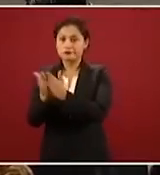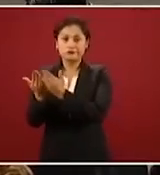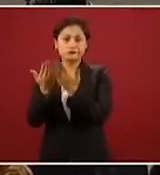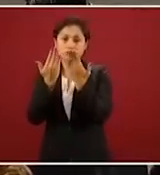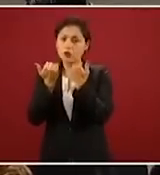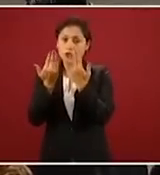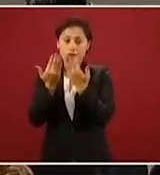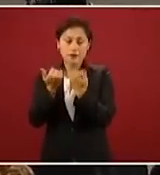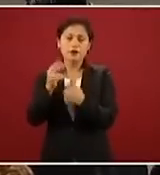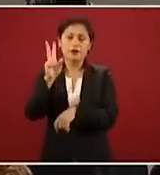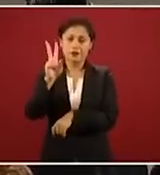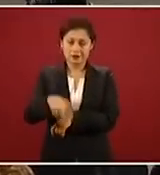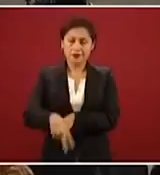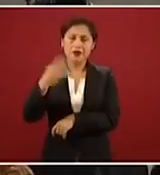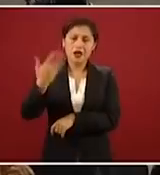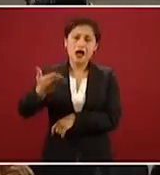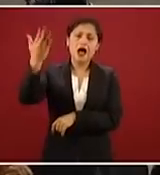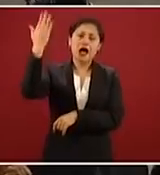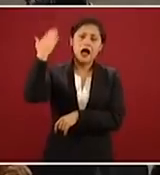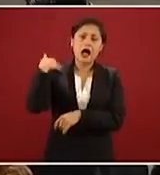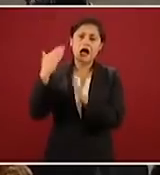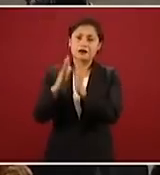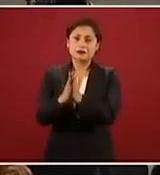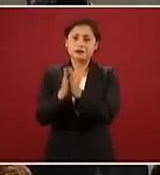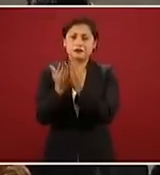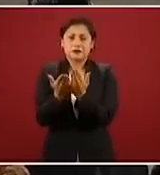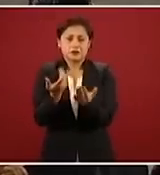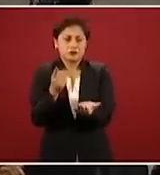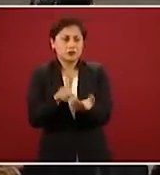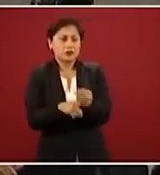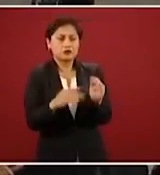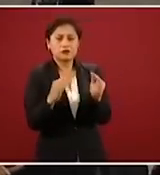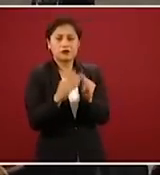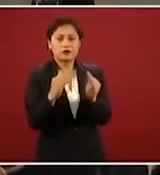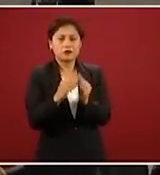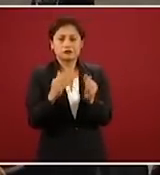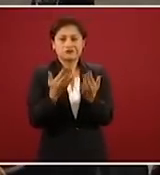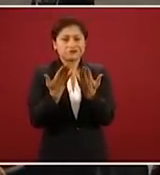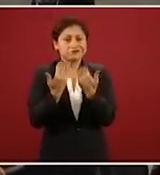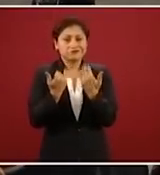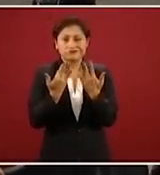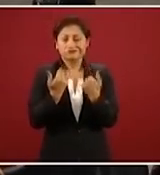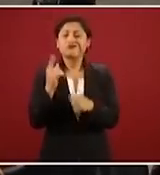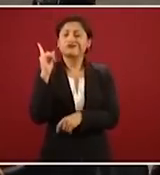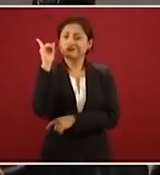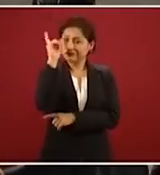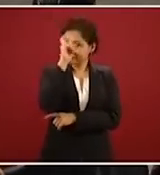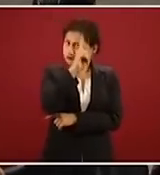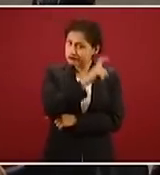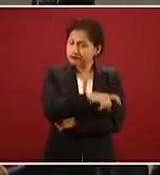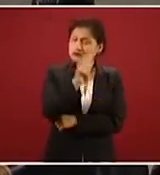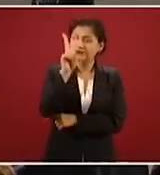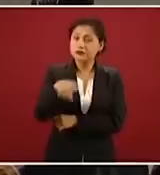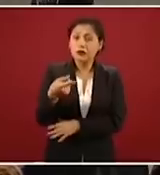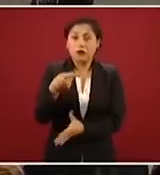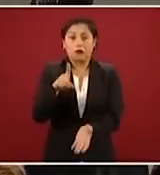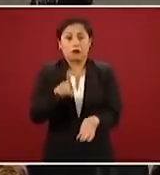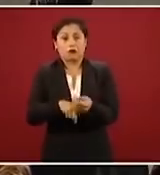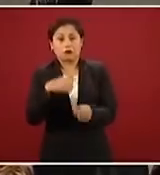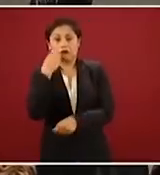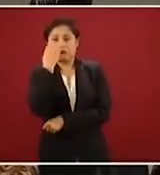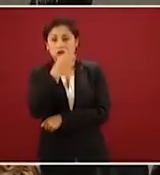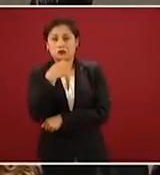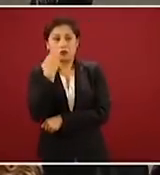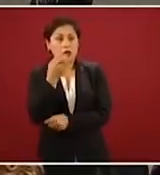era difícil tener libros en casa. En las escuelas no